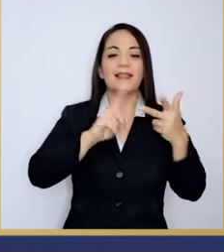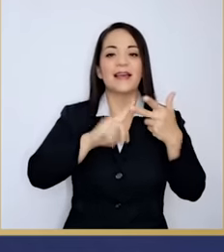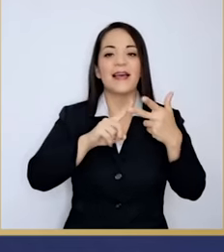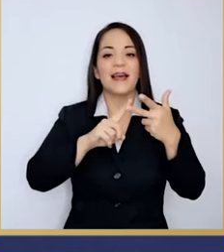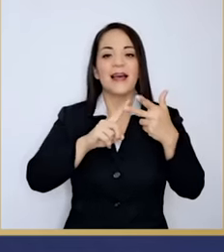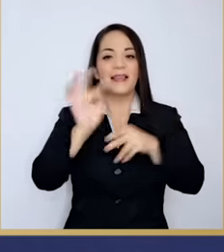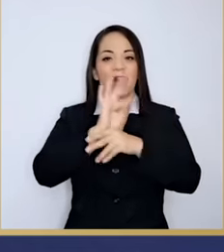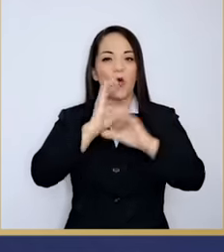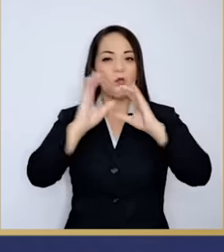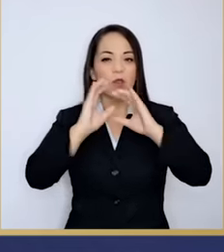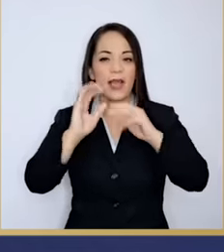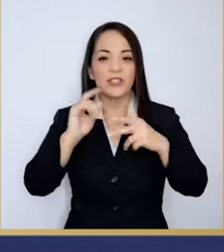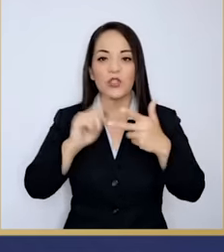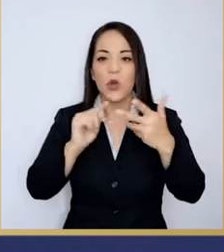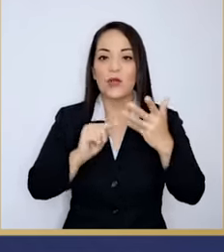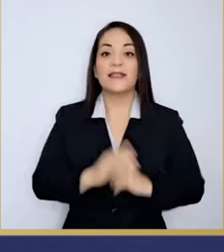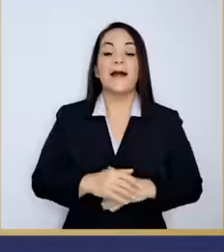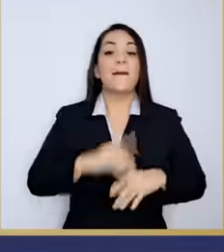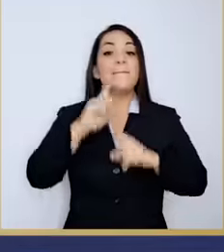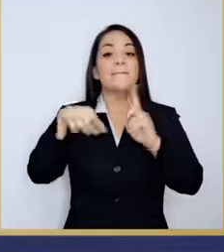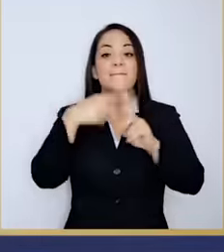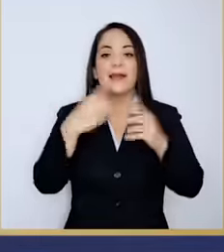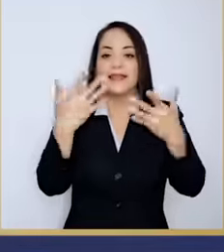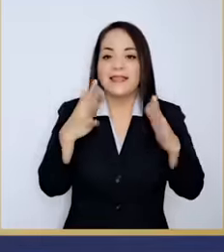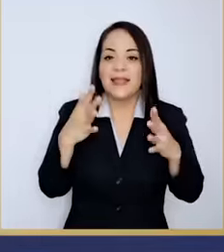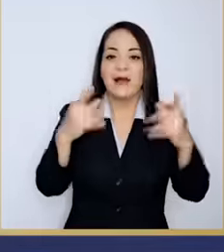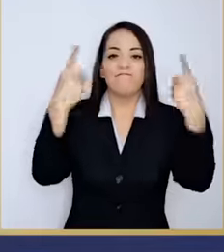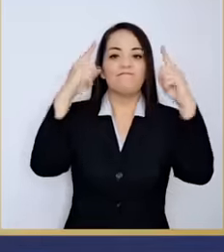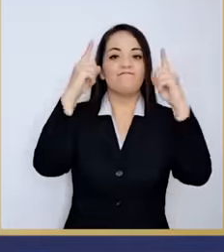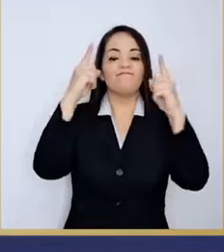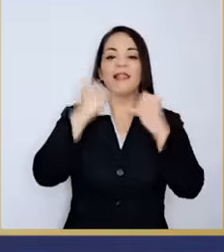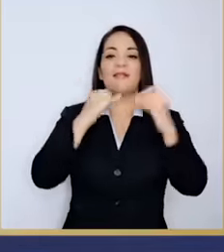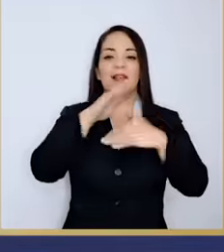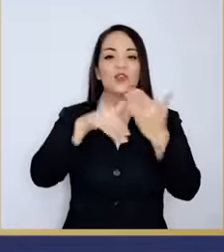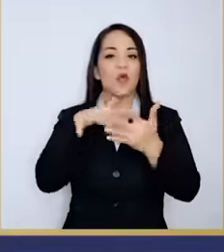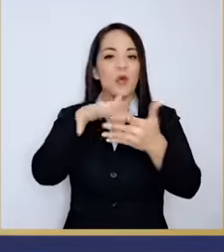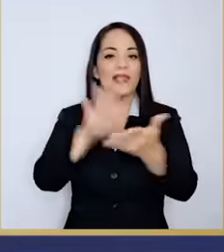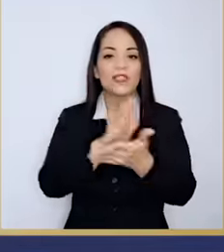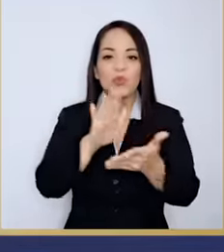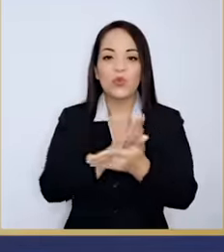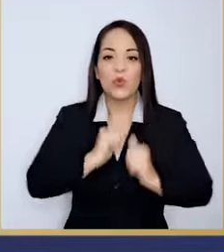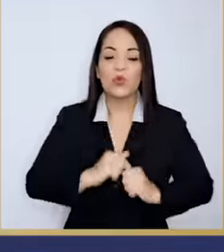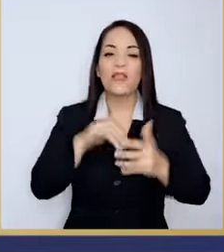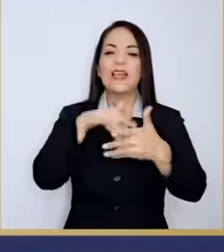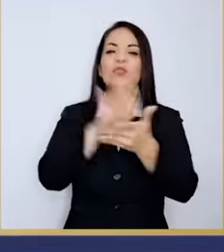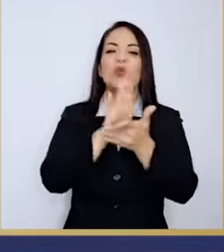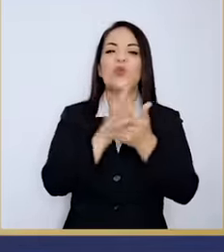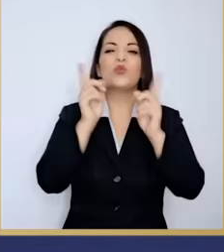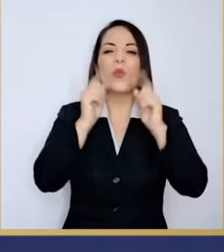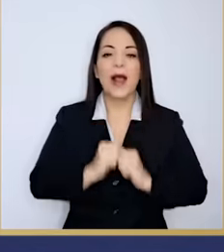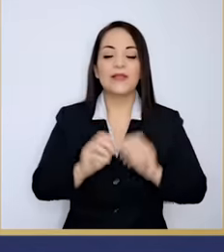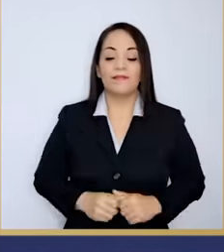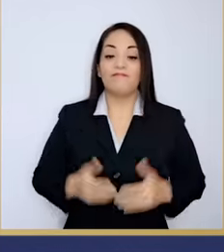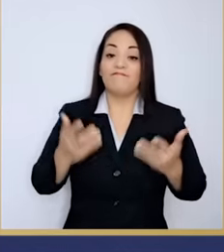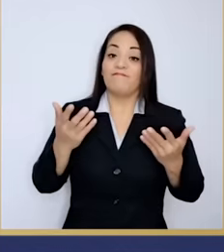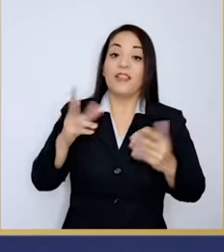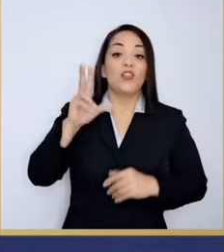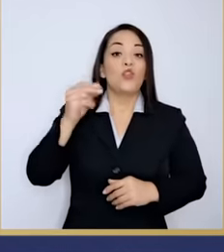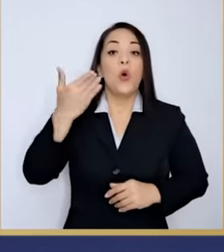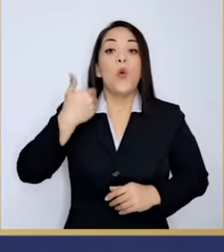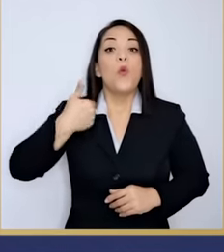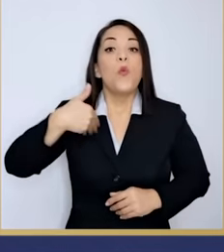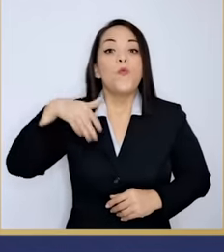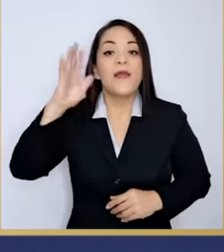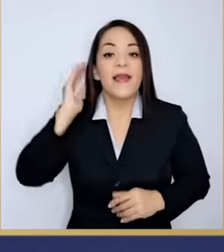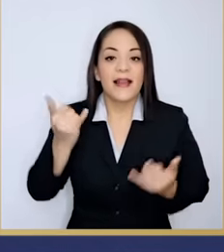energía eléctrica, telecomunicaciones. Además, ya tendríamos concluidos todos los estudios. ¿No hubiera